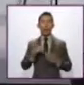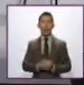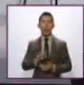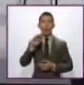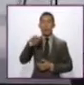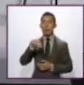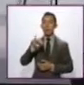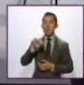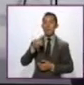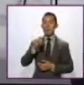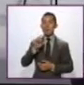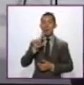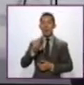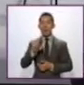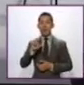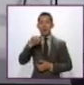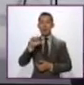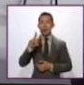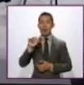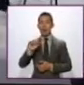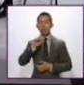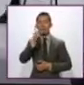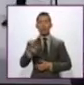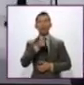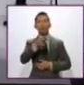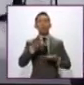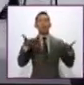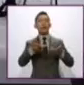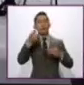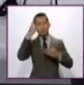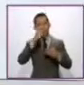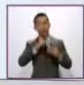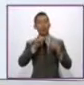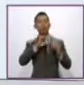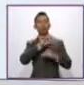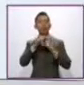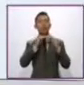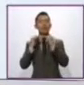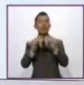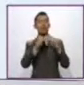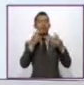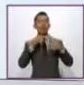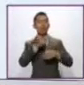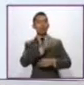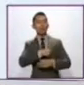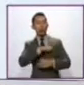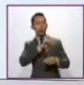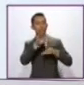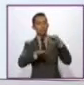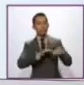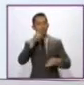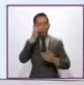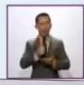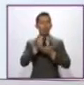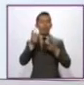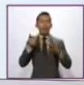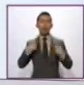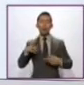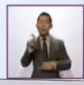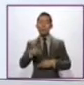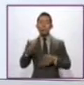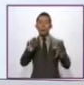siguiente, candidato, ¿qué propone para combatir la desigualdad en materia de salud para ayudar a las comunidades de las